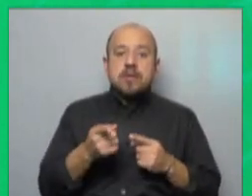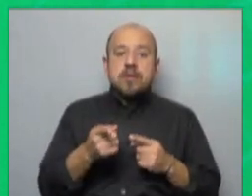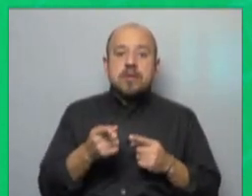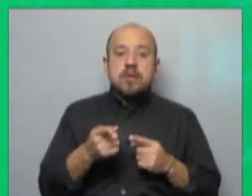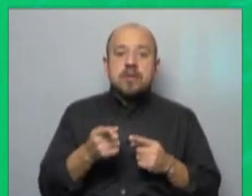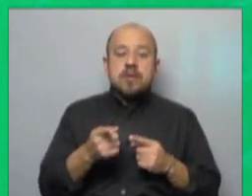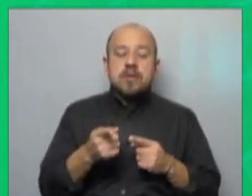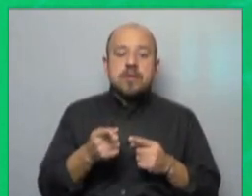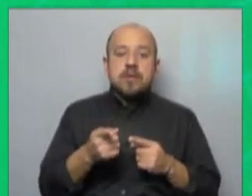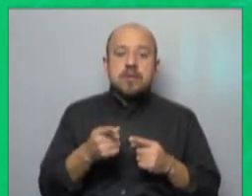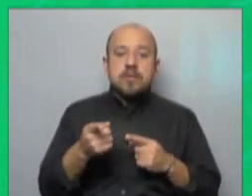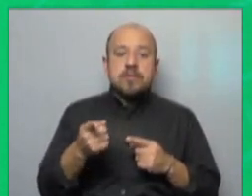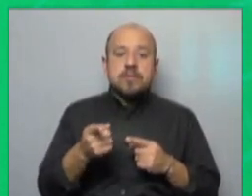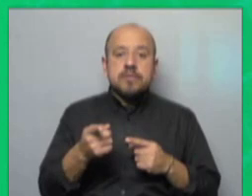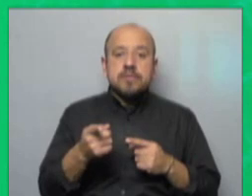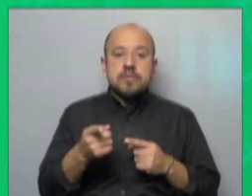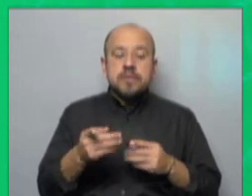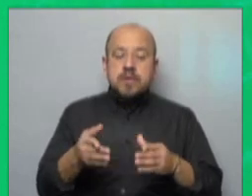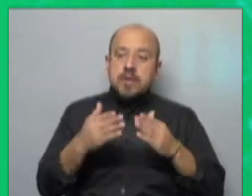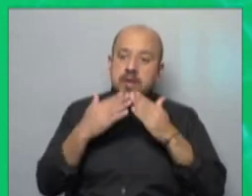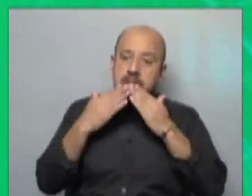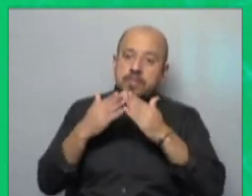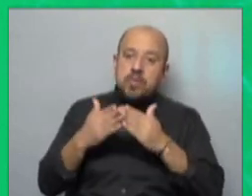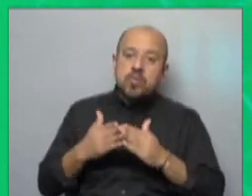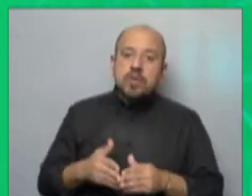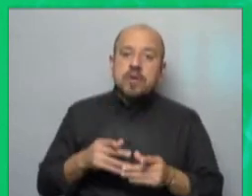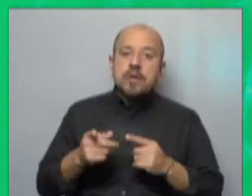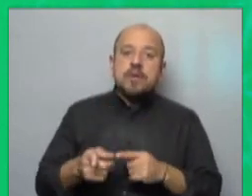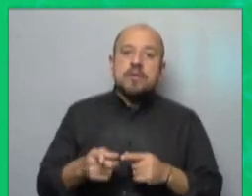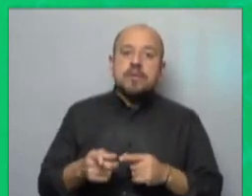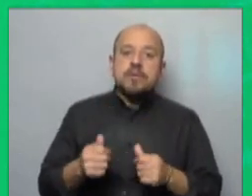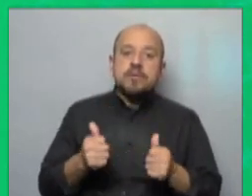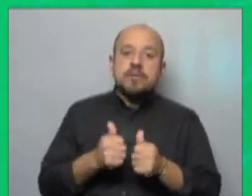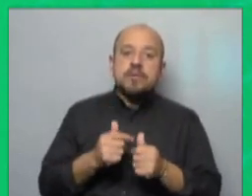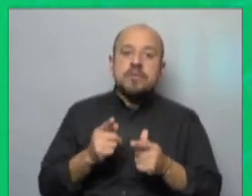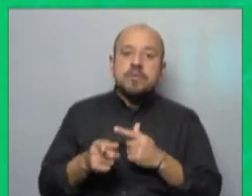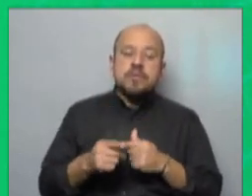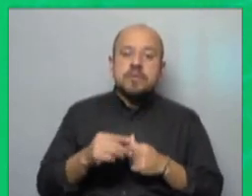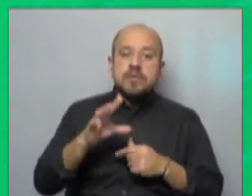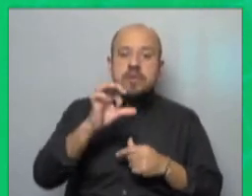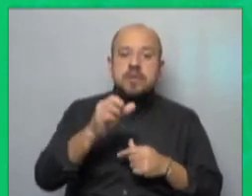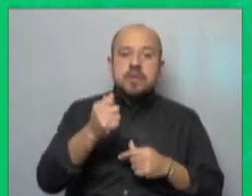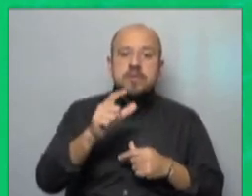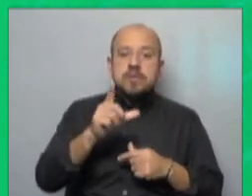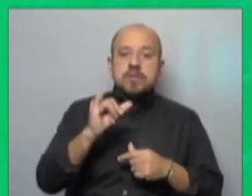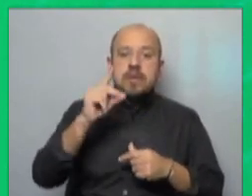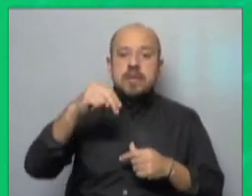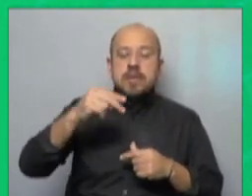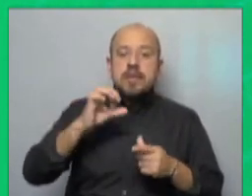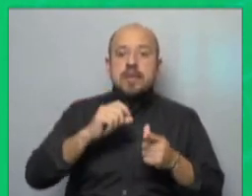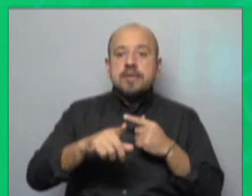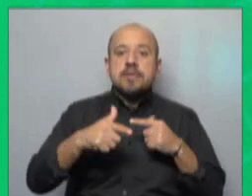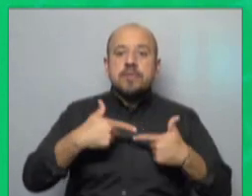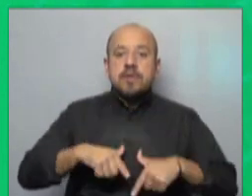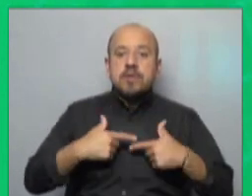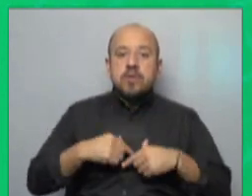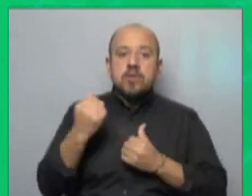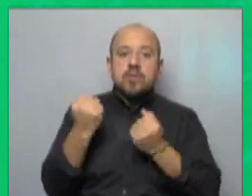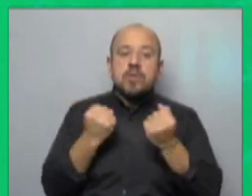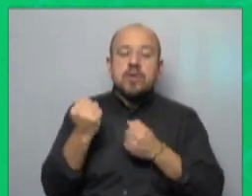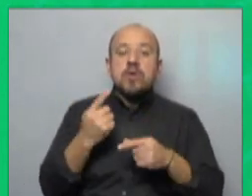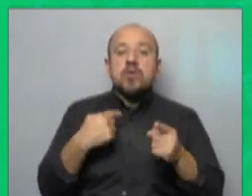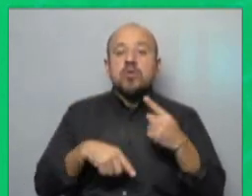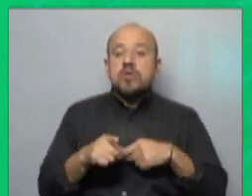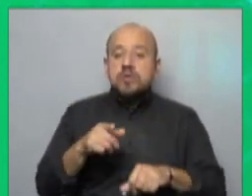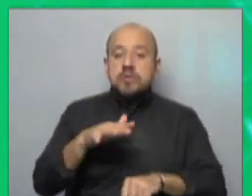la interpelación que se hizo en forma conjunta a salina y arbeleche entonces en ese momento lo